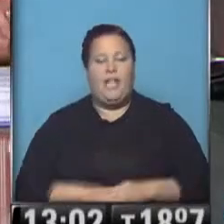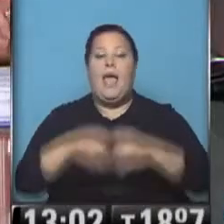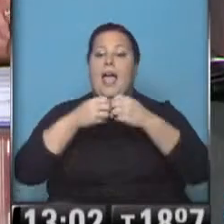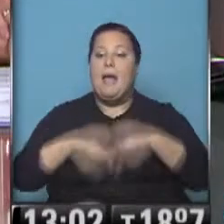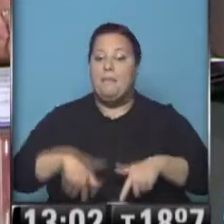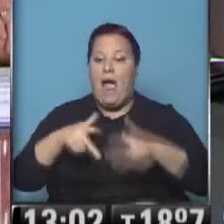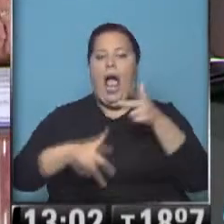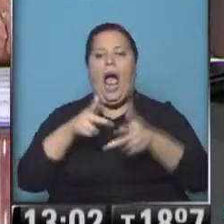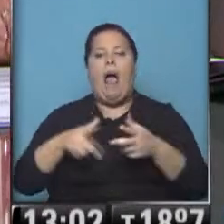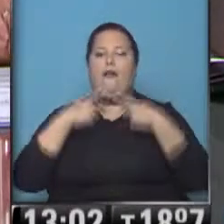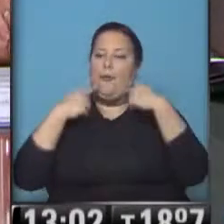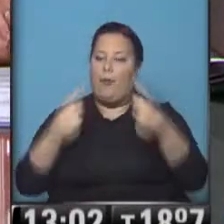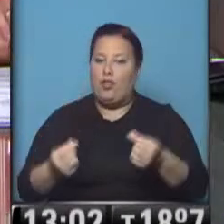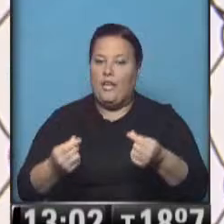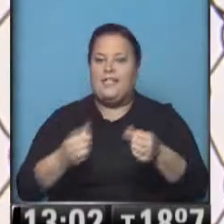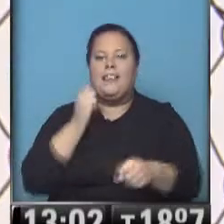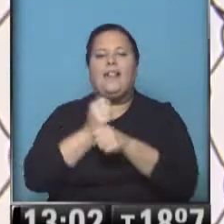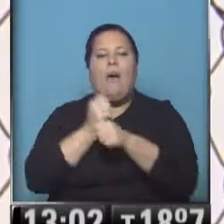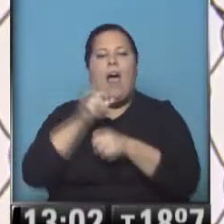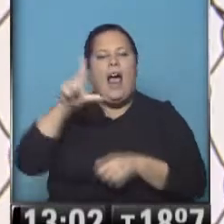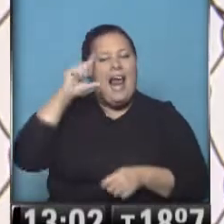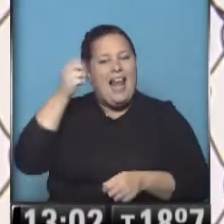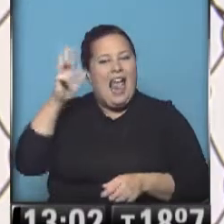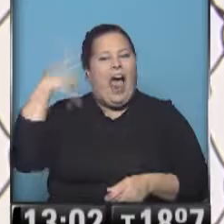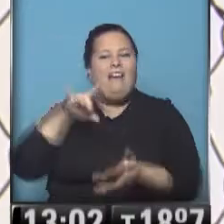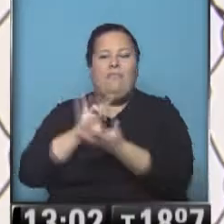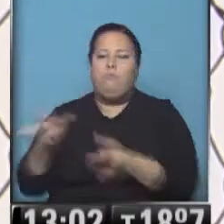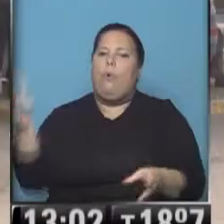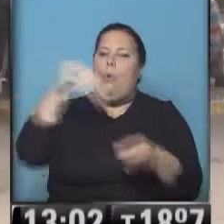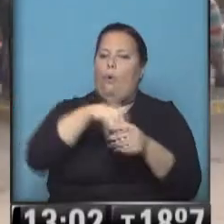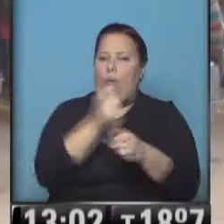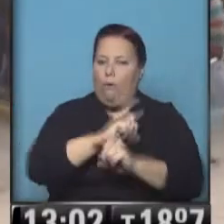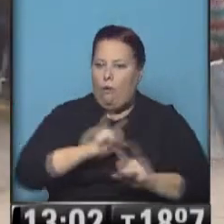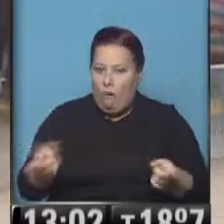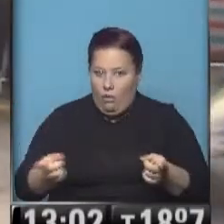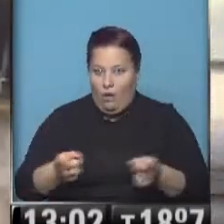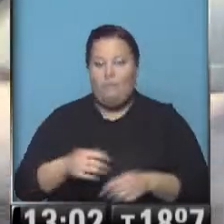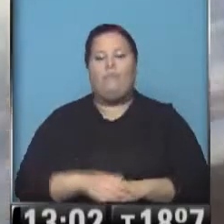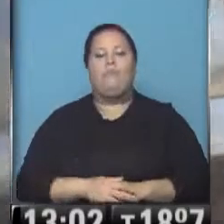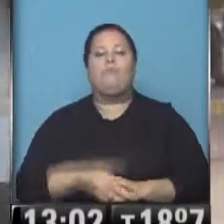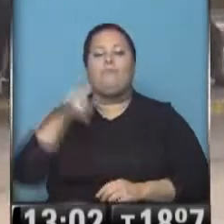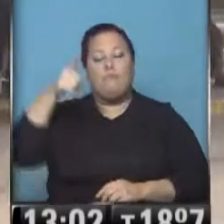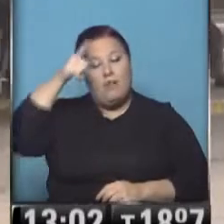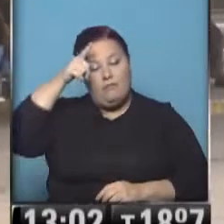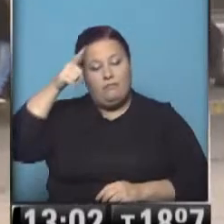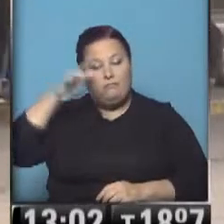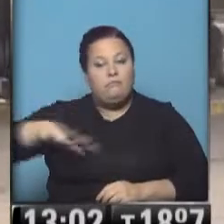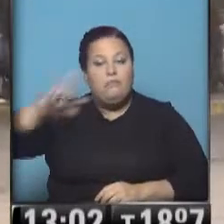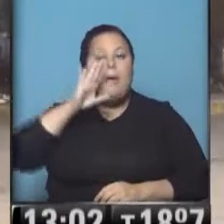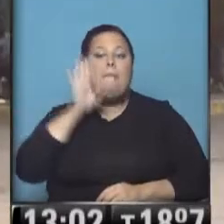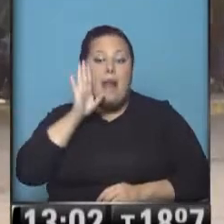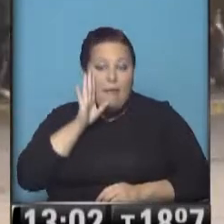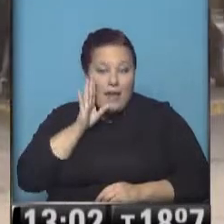Comenzamos hablando de una nueva protesta de los trabajadores que no fueron reincorporados a la empresa autopartista Lear en